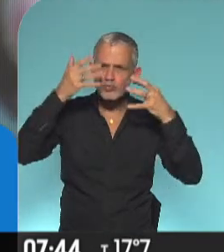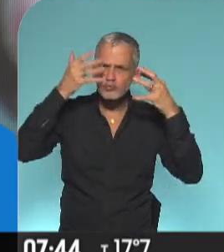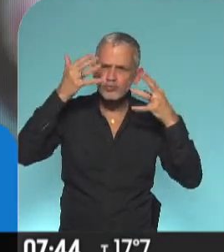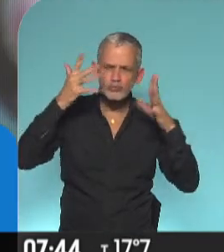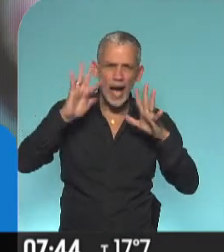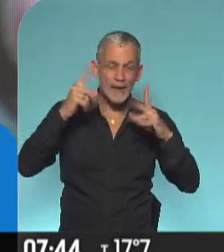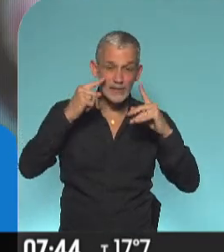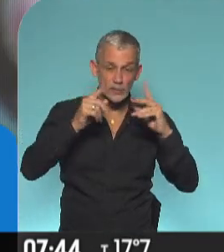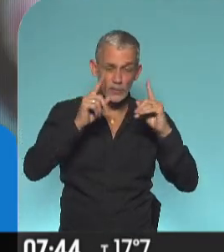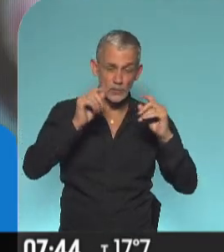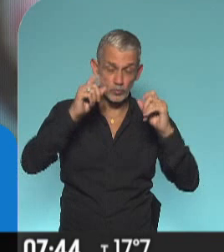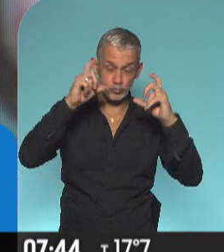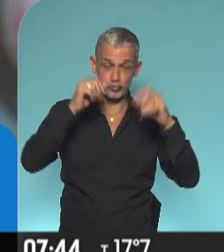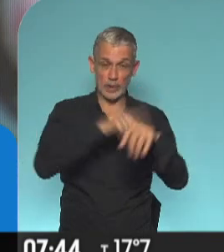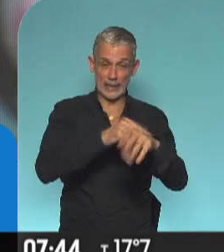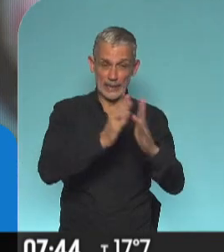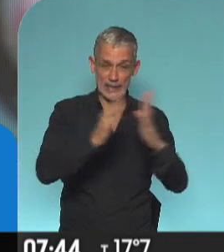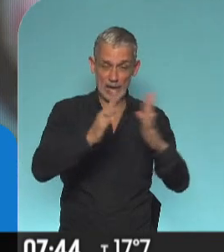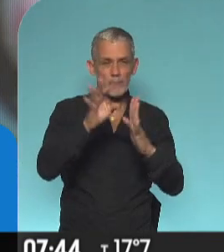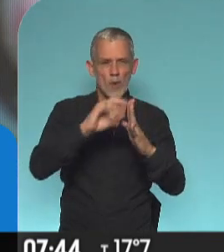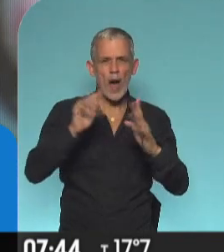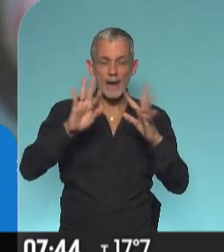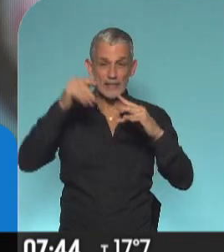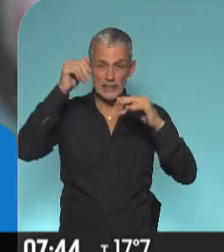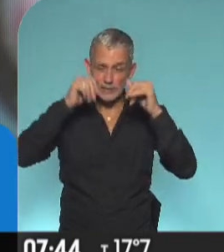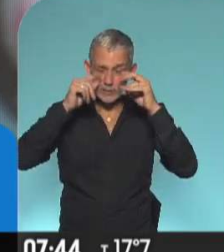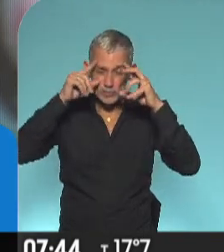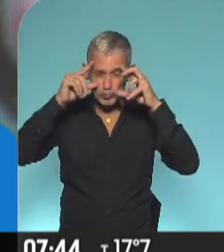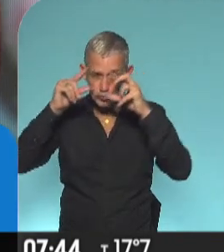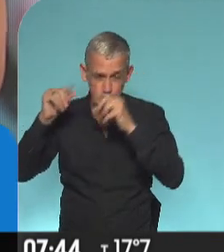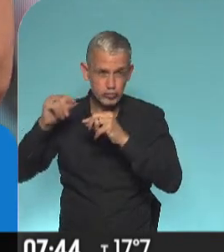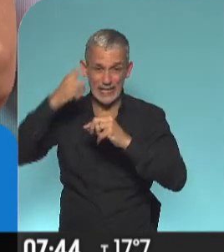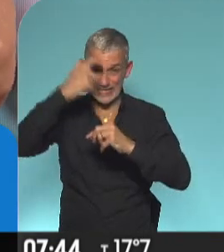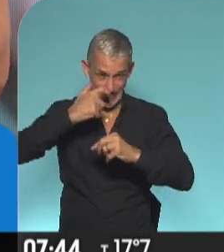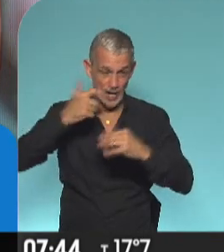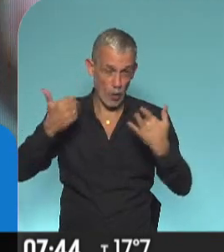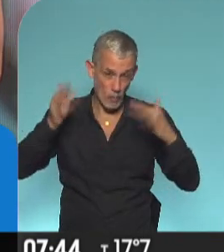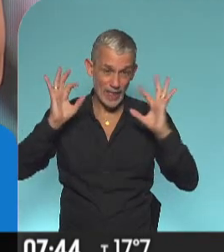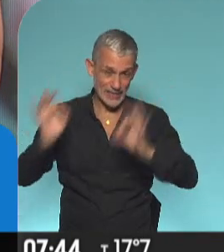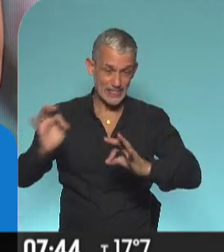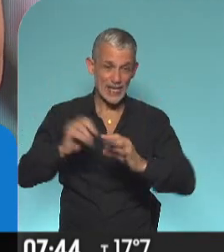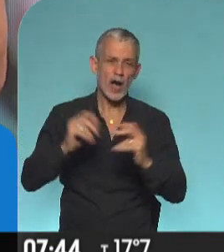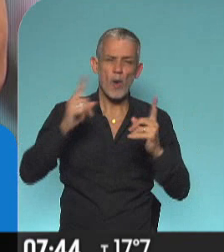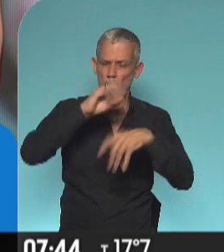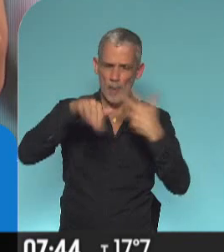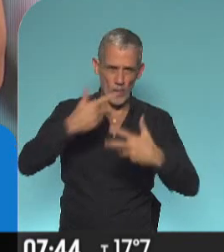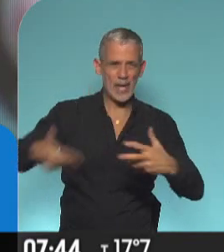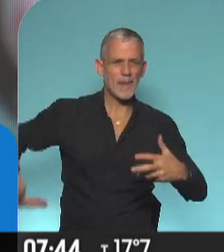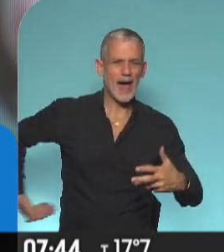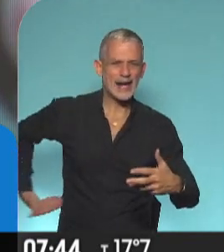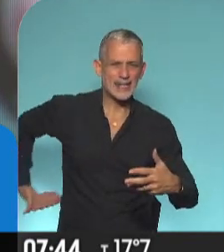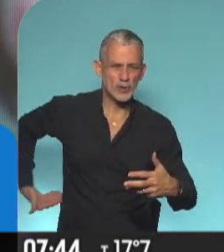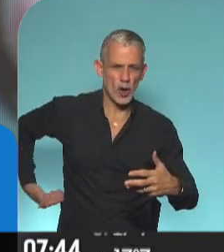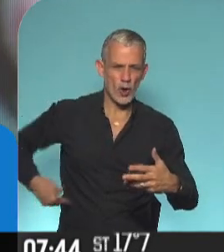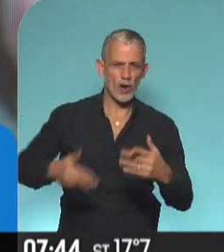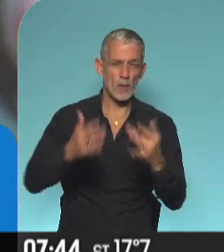En algunos casos pueden quedar daños permanentes que pueden llegar a la ceguera inclusive. Y daños renales. Esto como generalidad, pero todos los órganos,